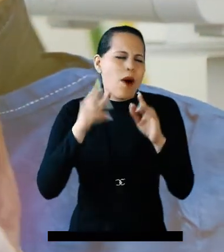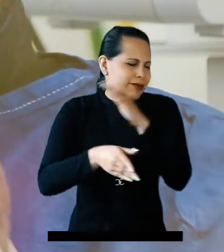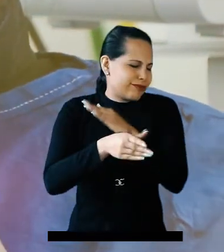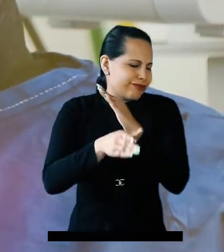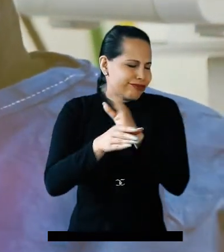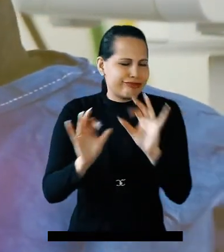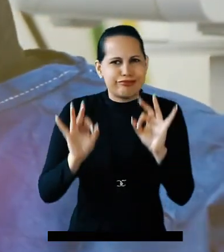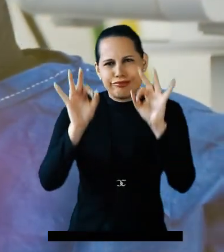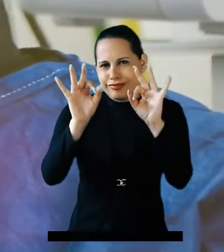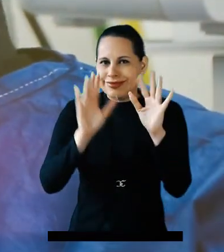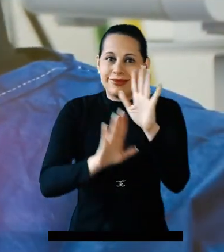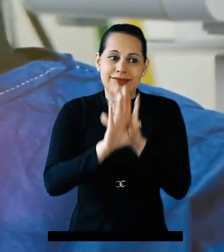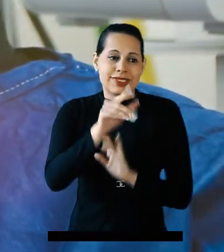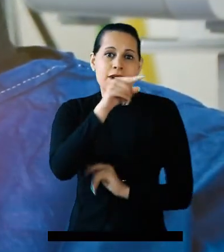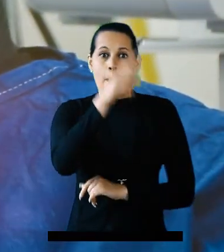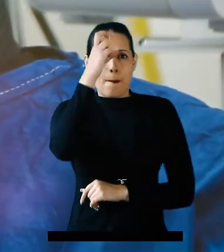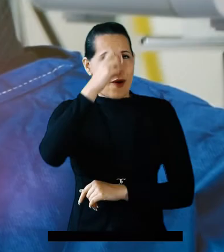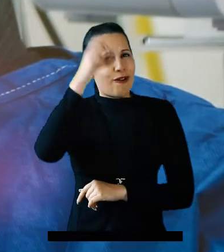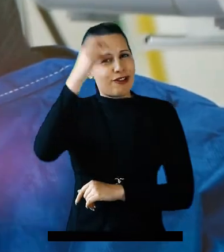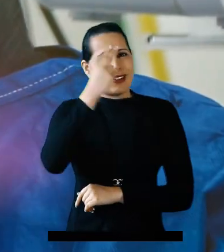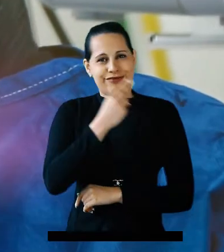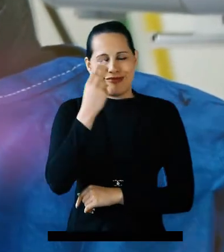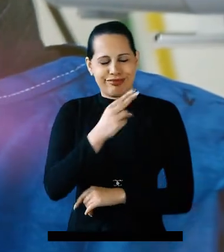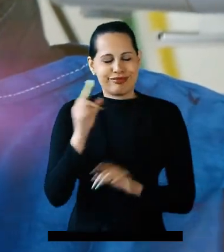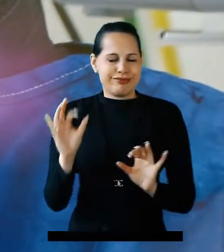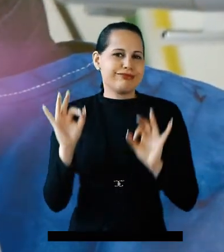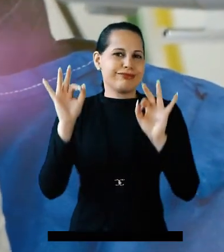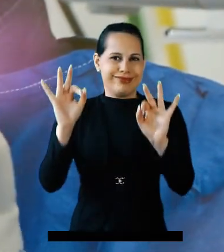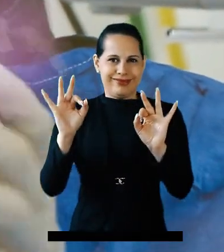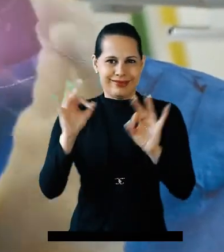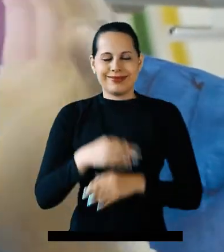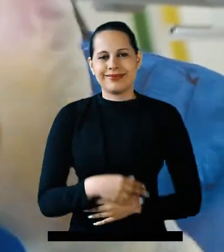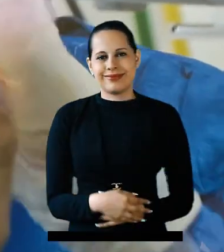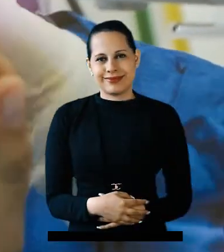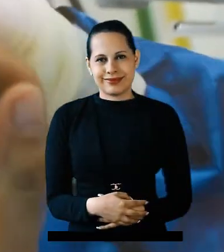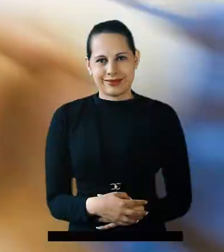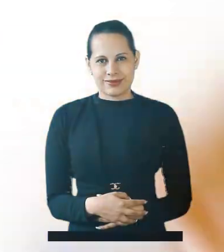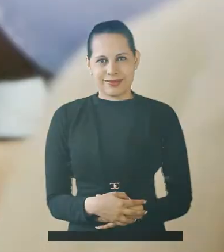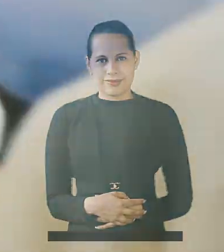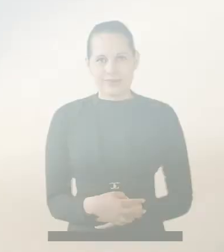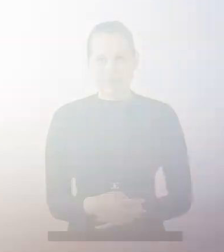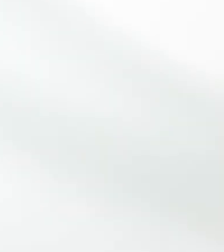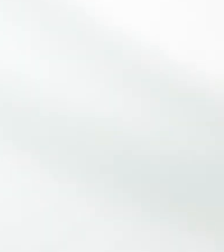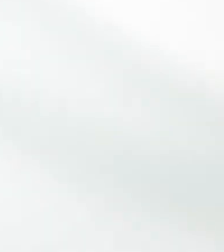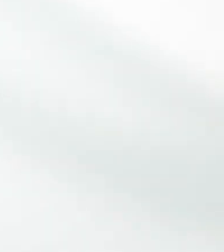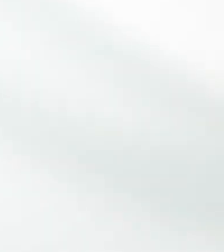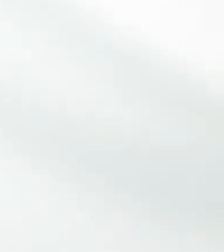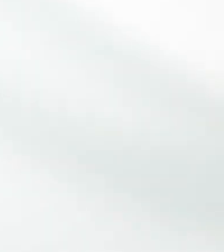Aida y le auguramos éxitos, pues ha demostrado ser una profesional comprometida y entregada.